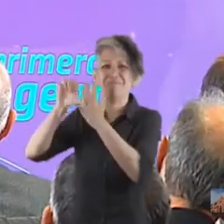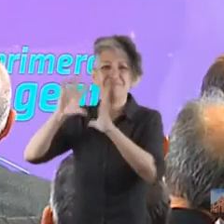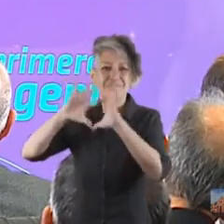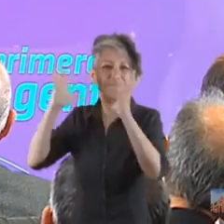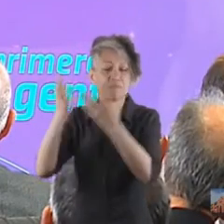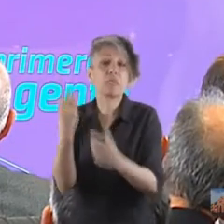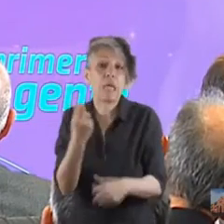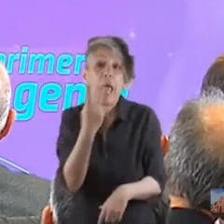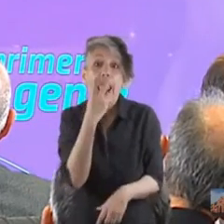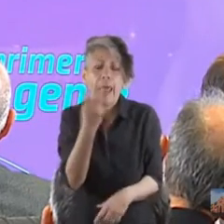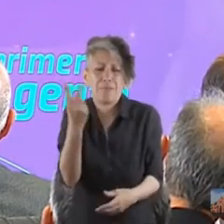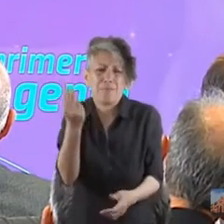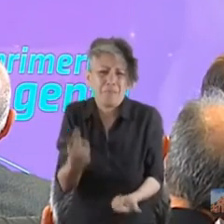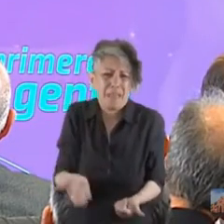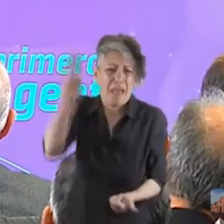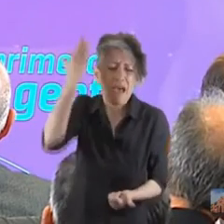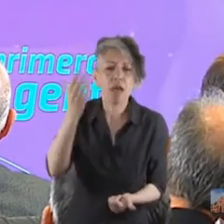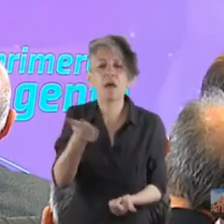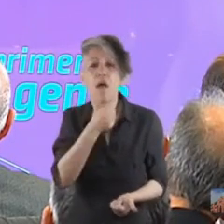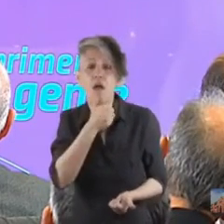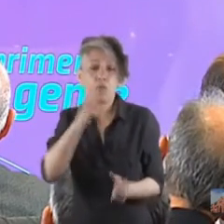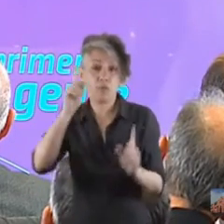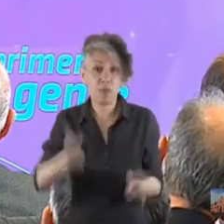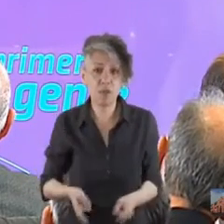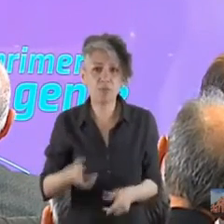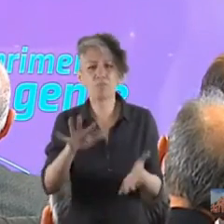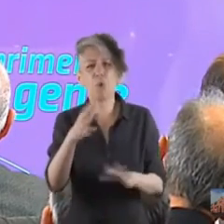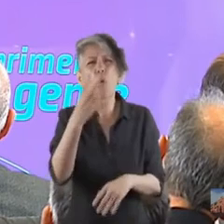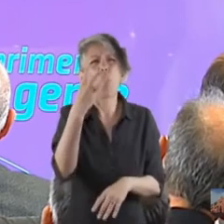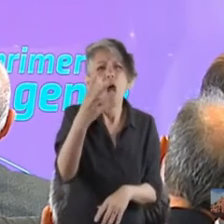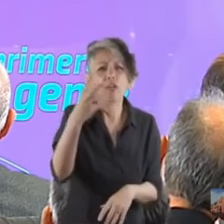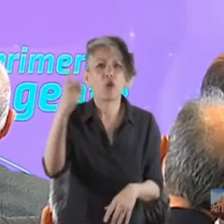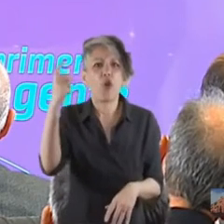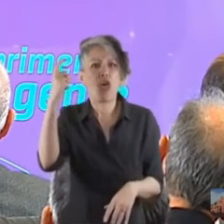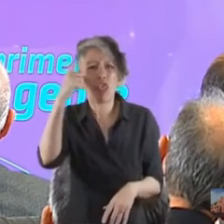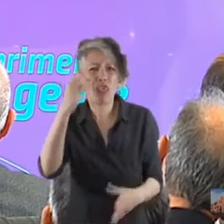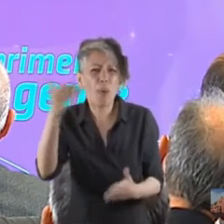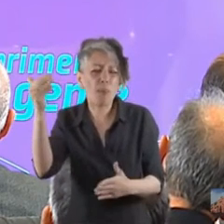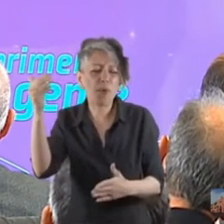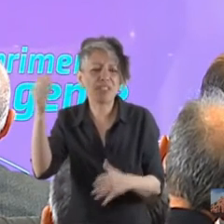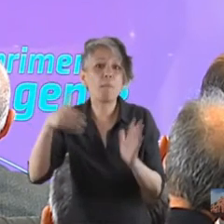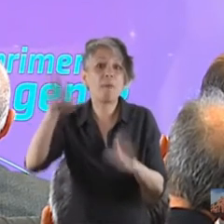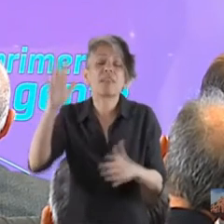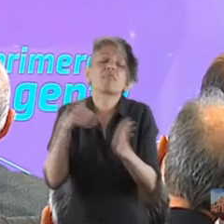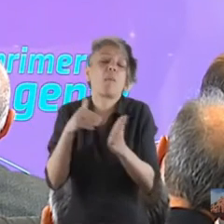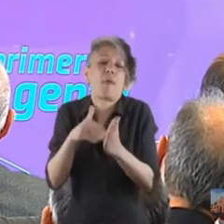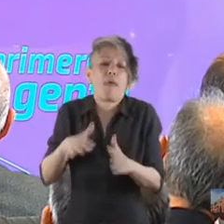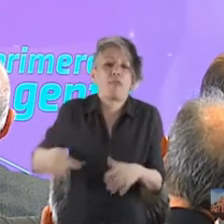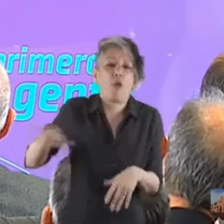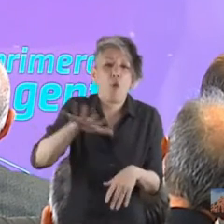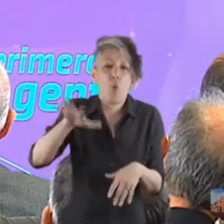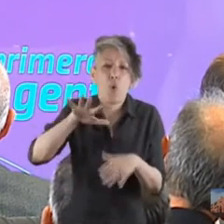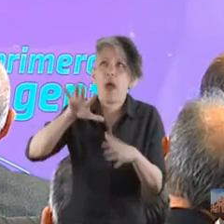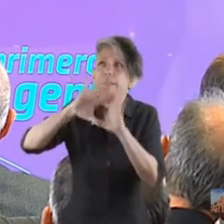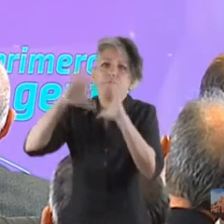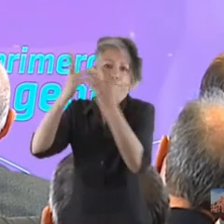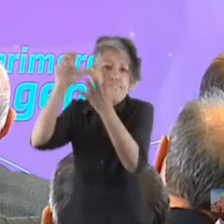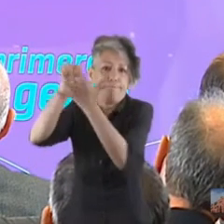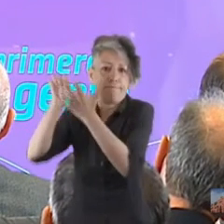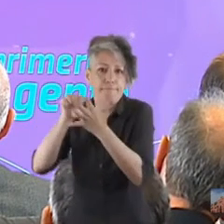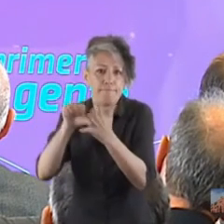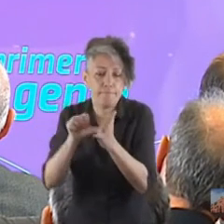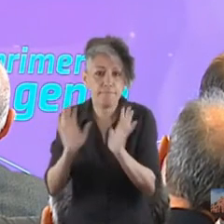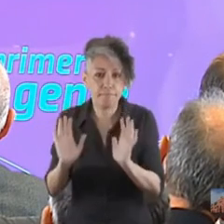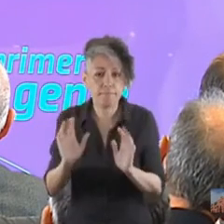energía y el agua entre 4 y 10 veces de acuerdo a la zona del mundo en la que le toque vivir a la